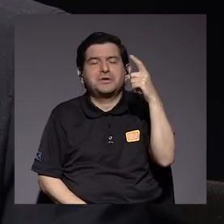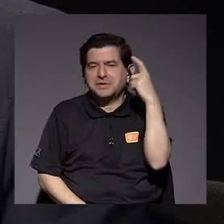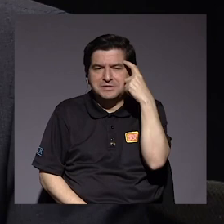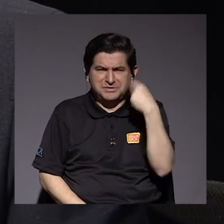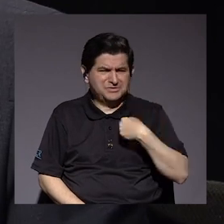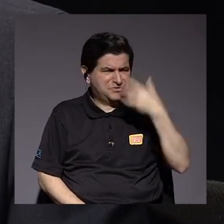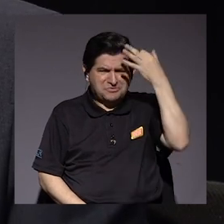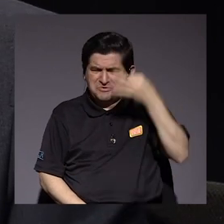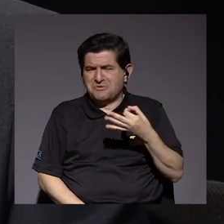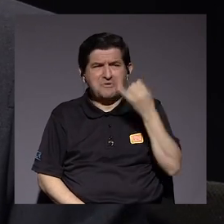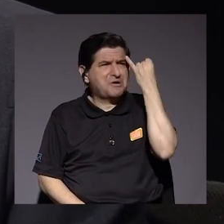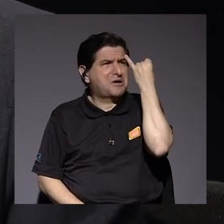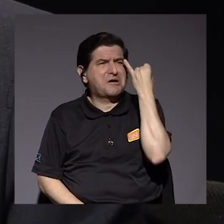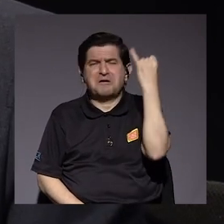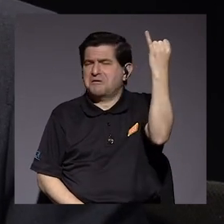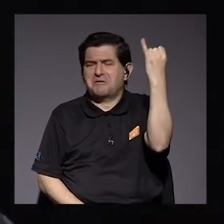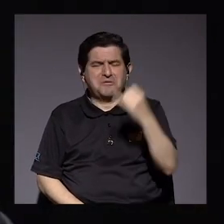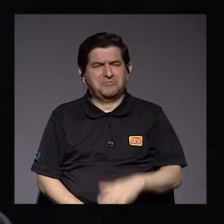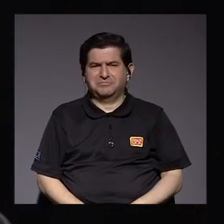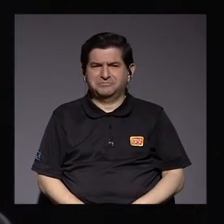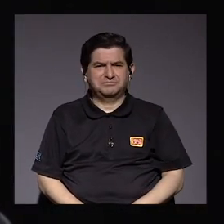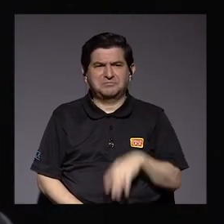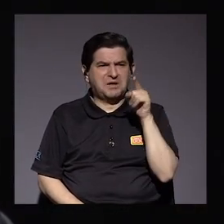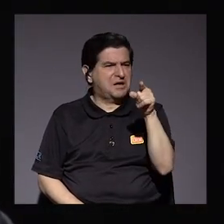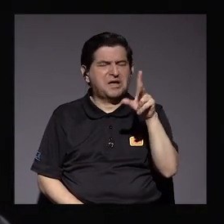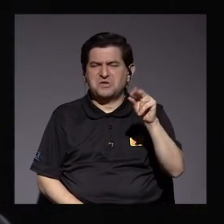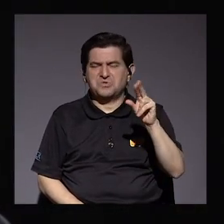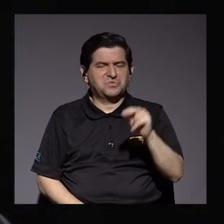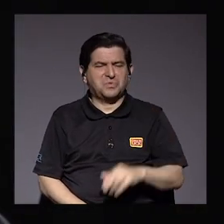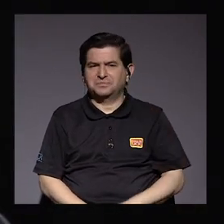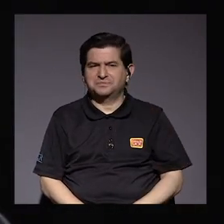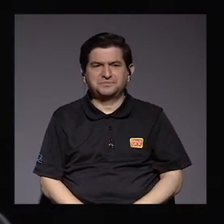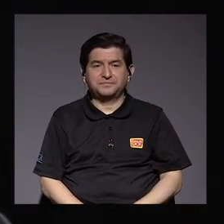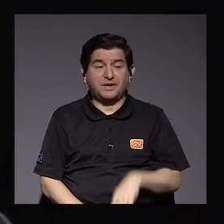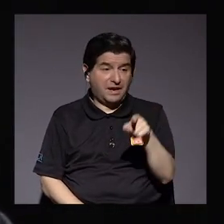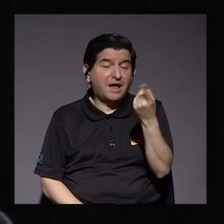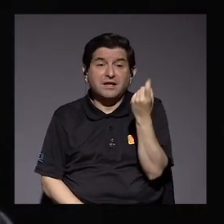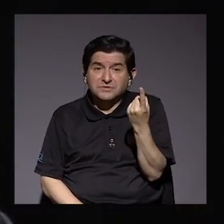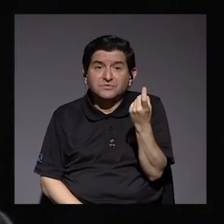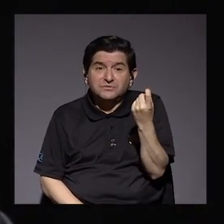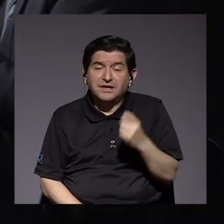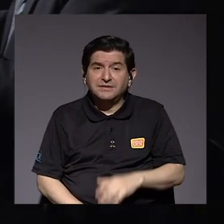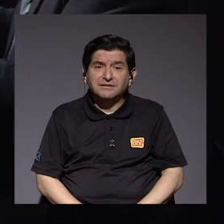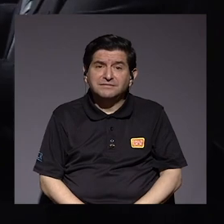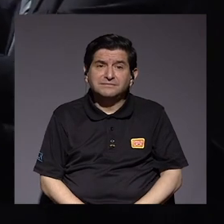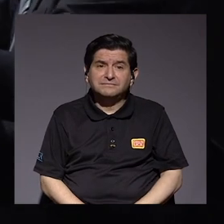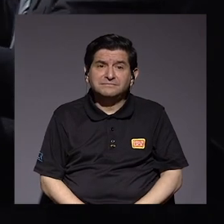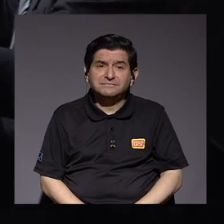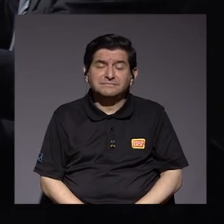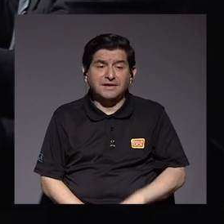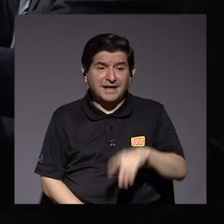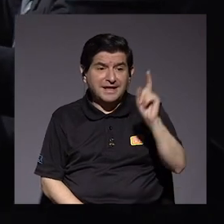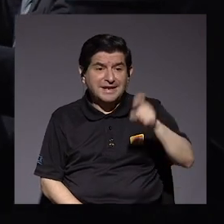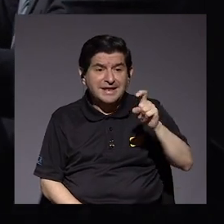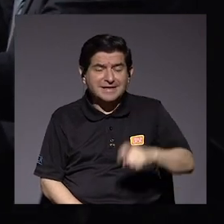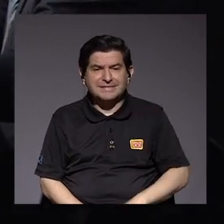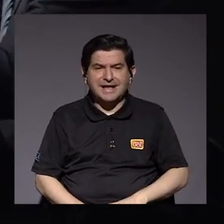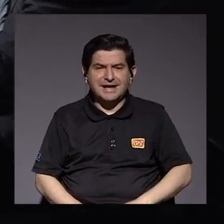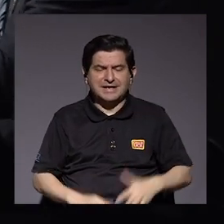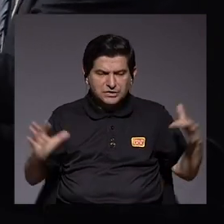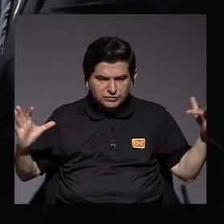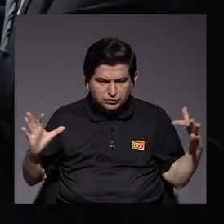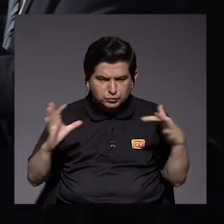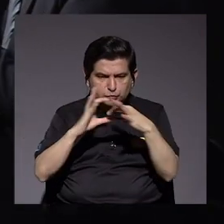no creo en las ideologías no creo en los ídolos y eso hace falta porque eso necesitamos